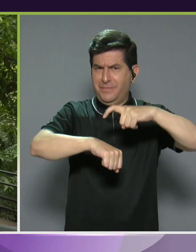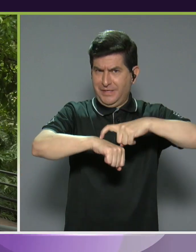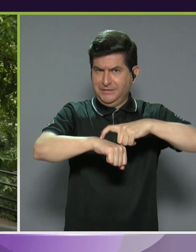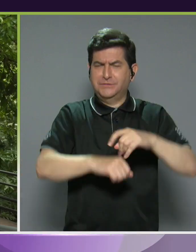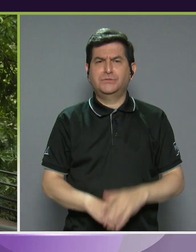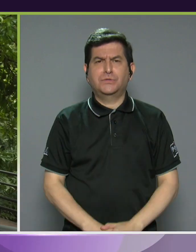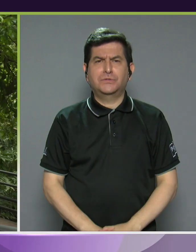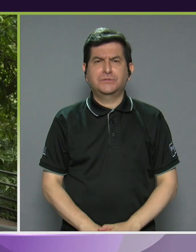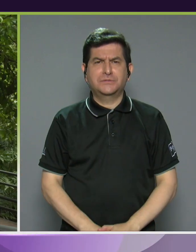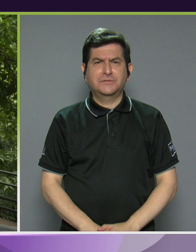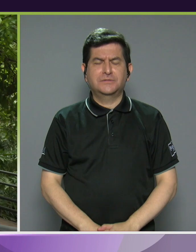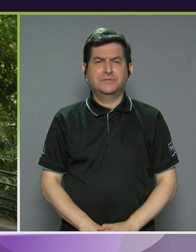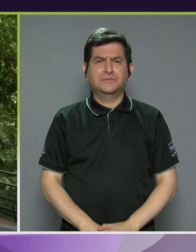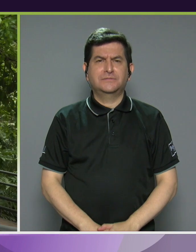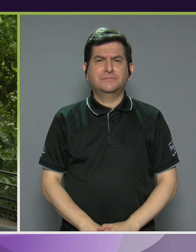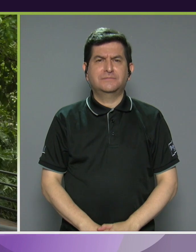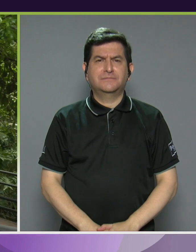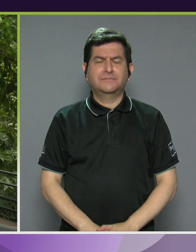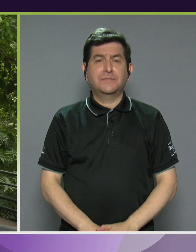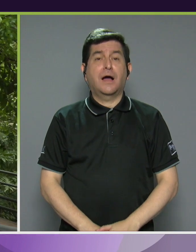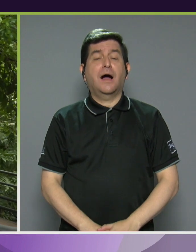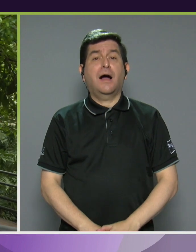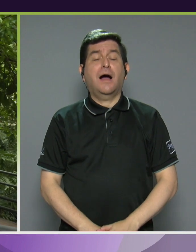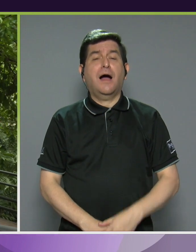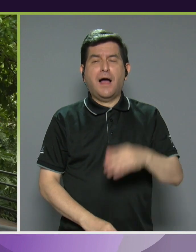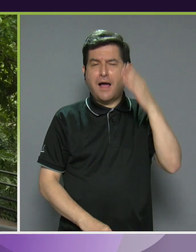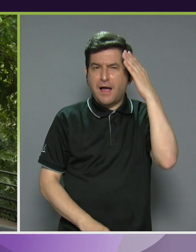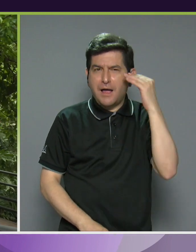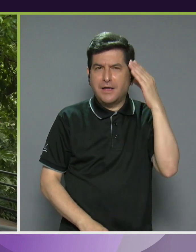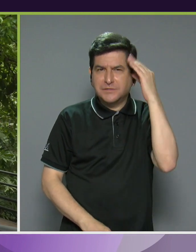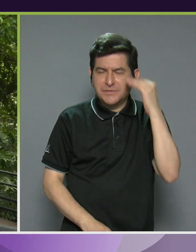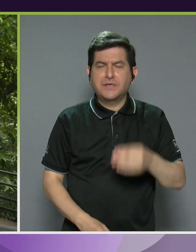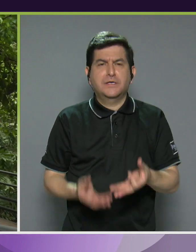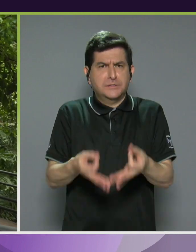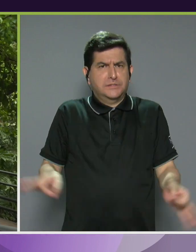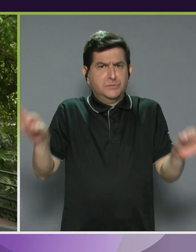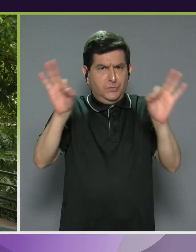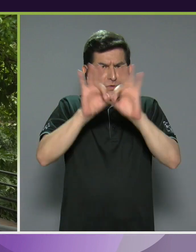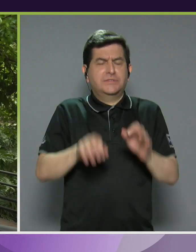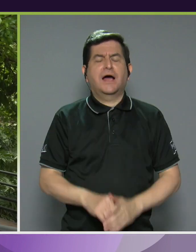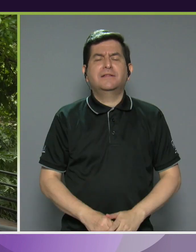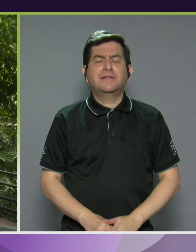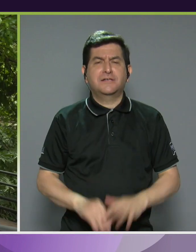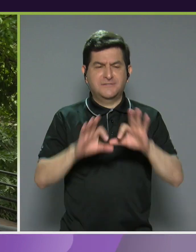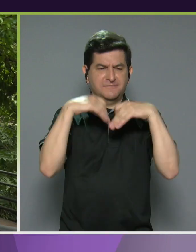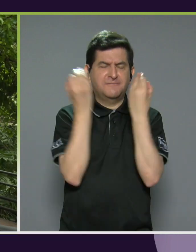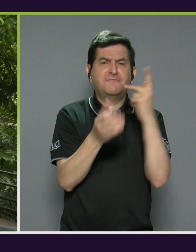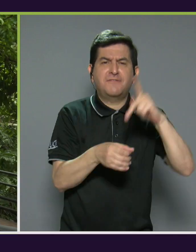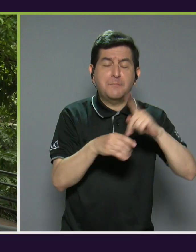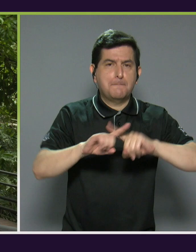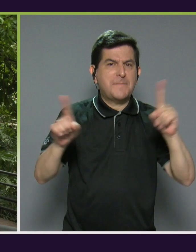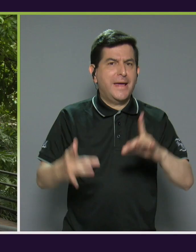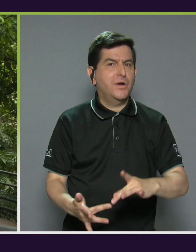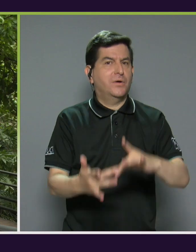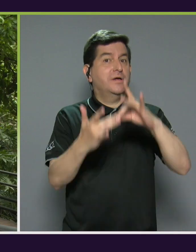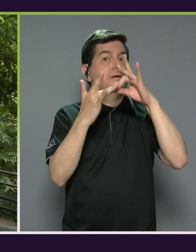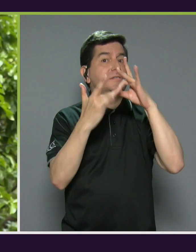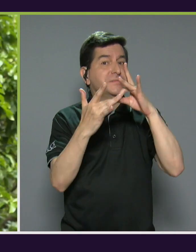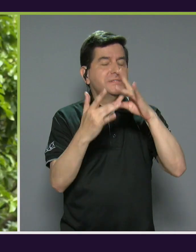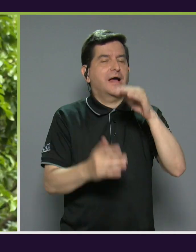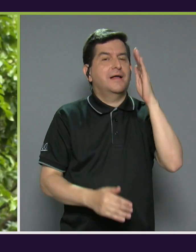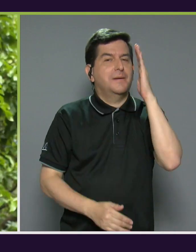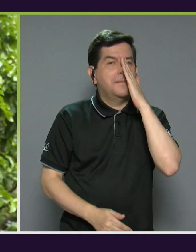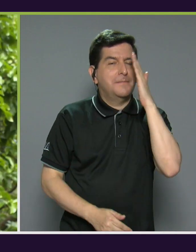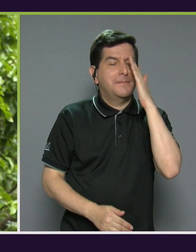hay crónicas importantes sobre la participación, digamos, de las familias, pero más que de las familias, de las madres de familia.